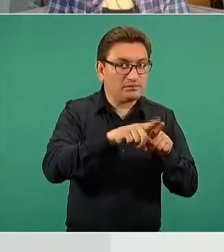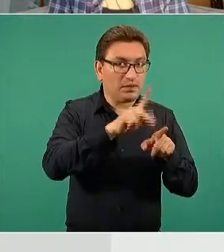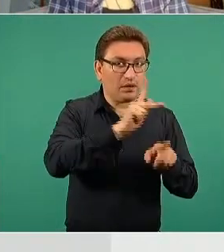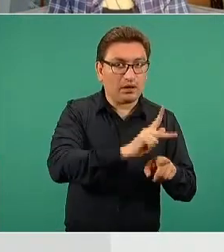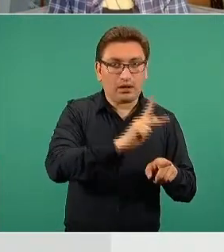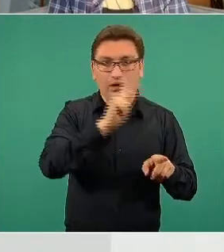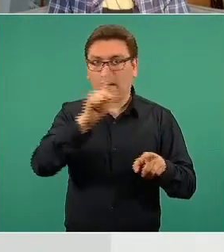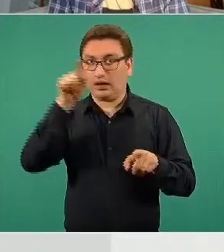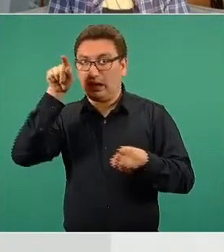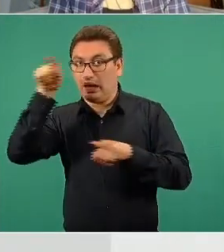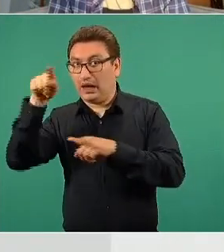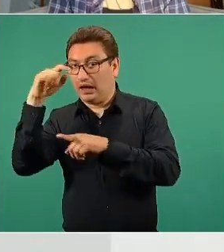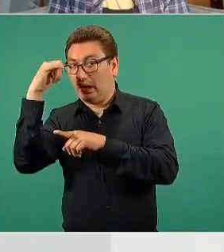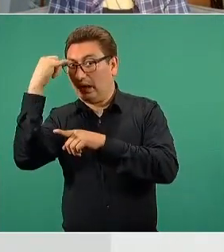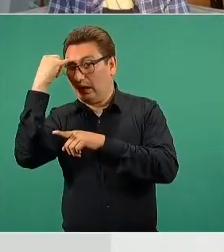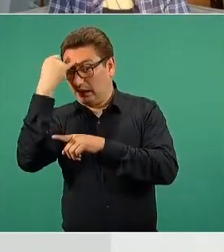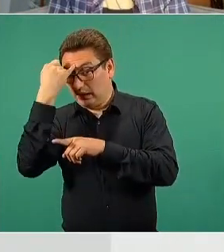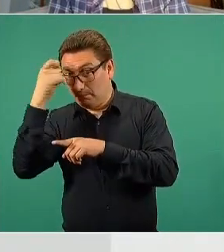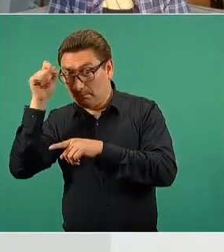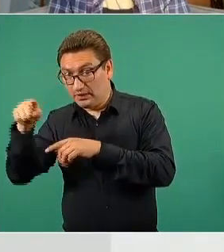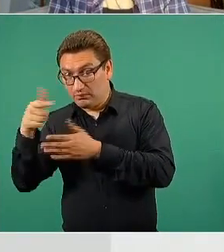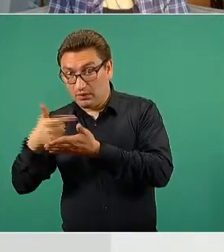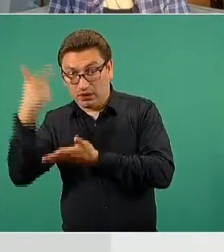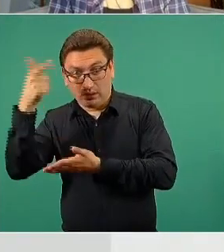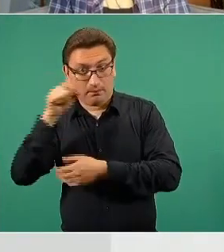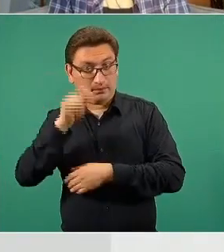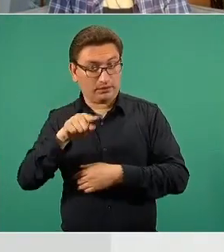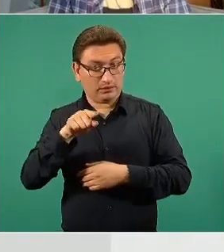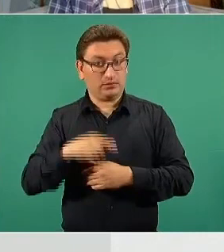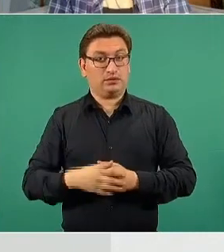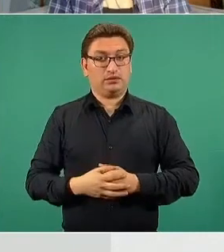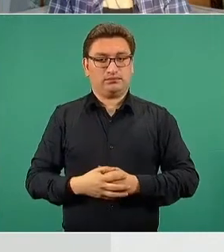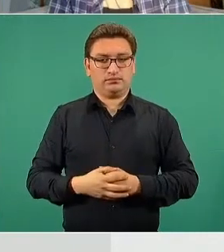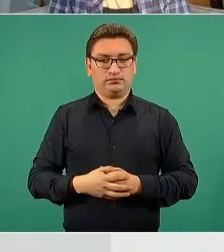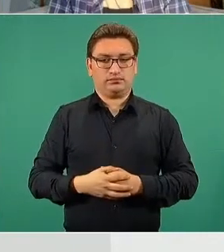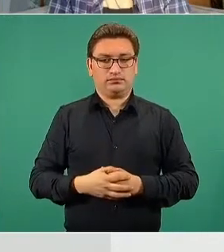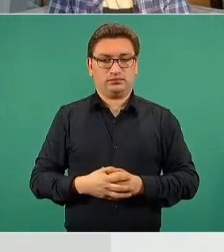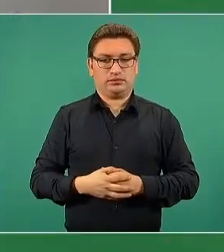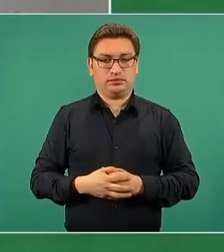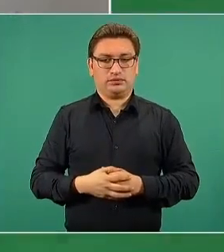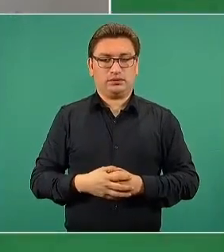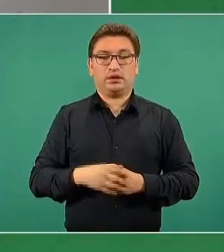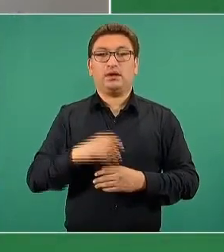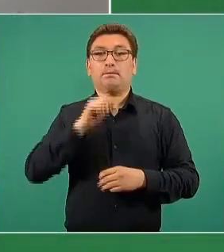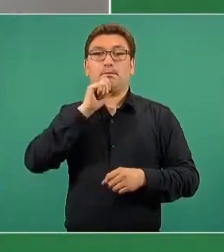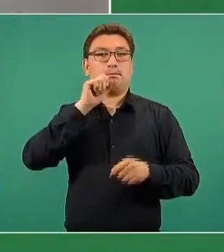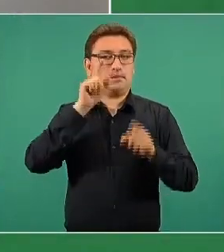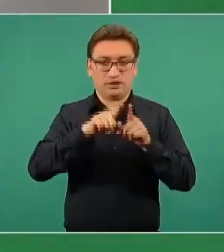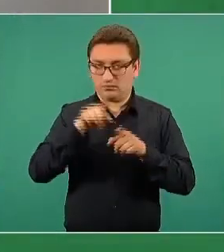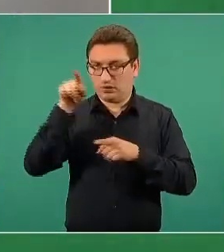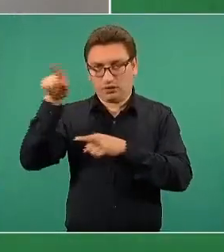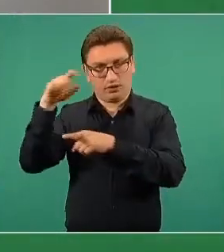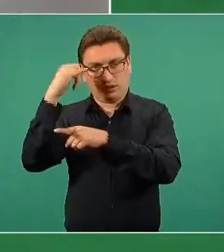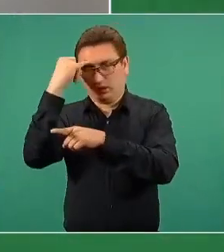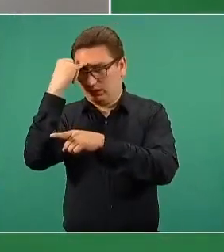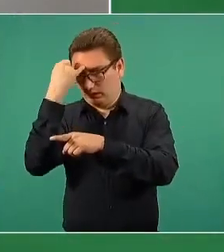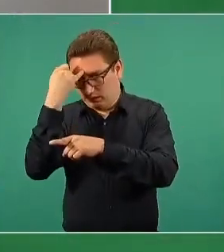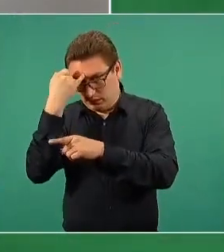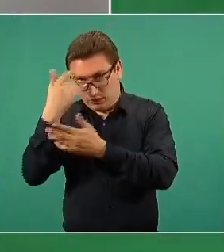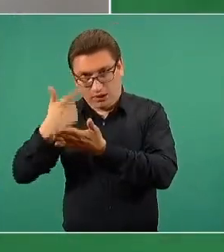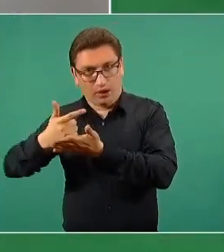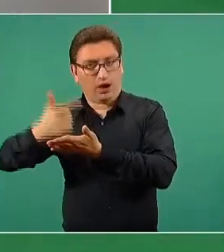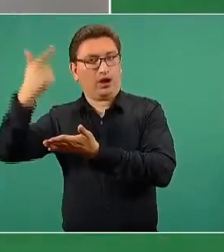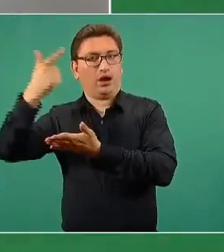India sumida en el estado crítico? Es la misma que tiene a la India en su